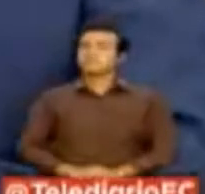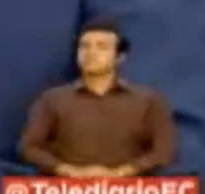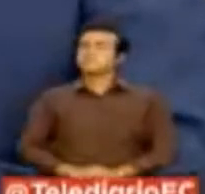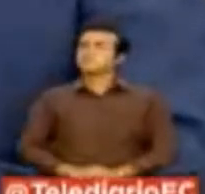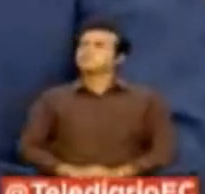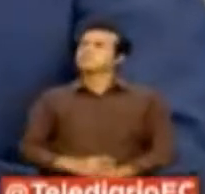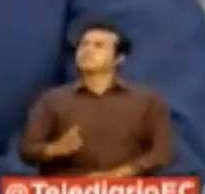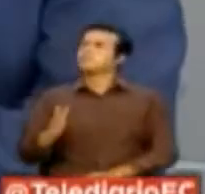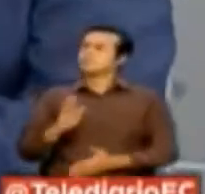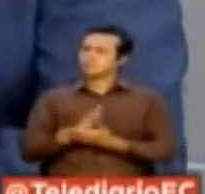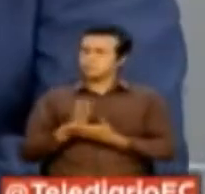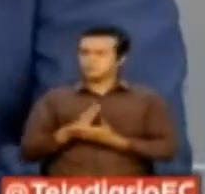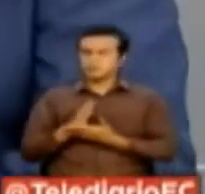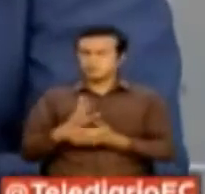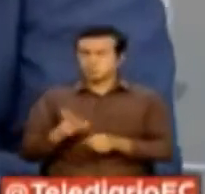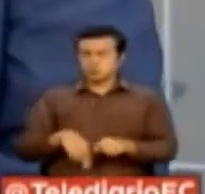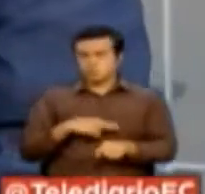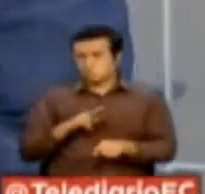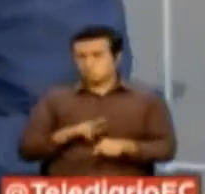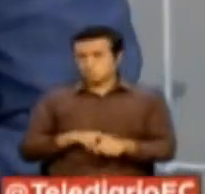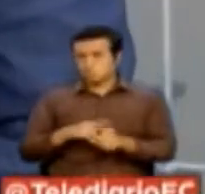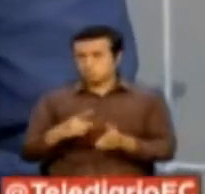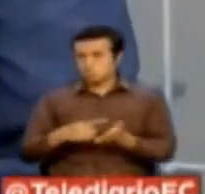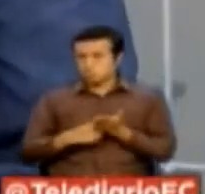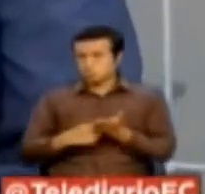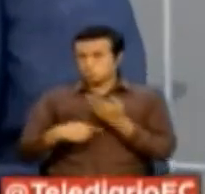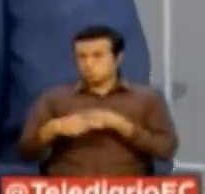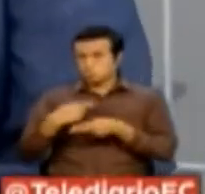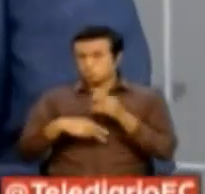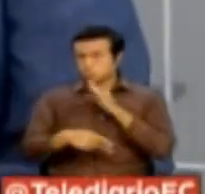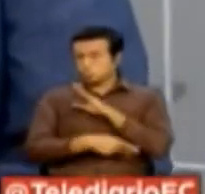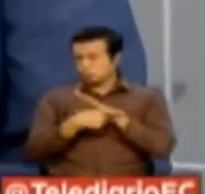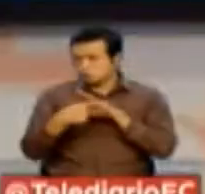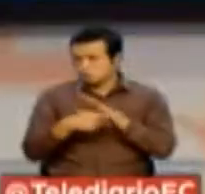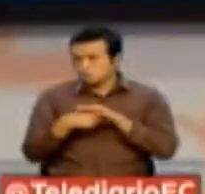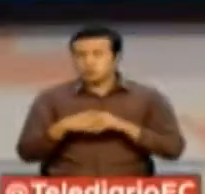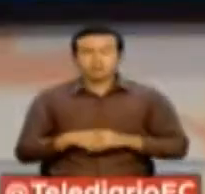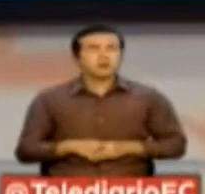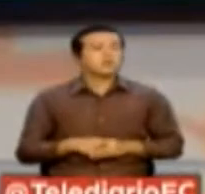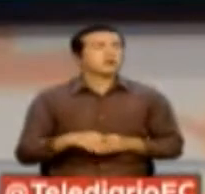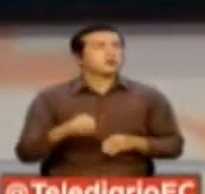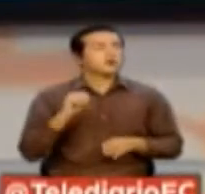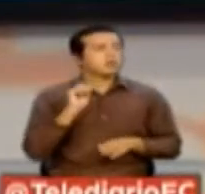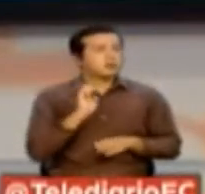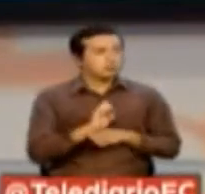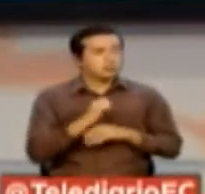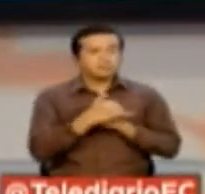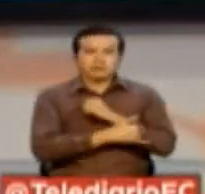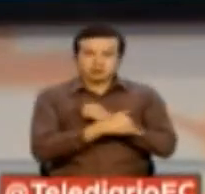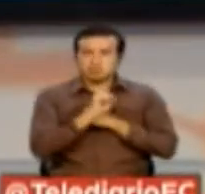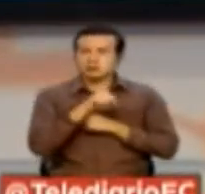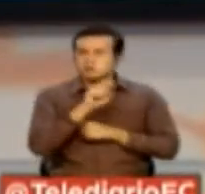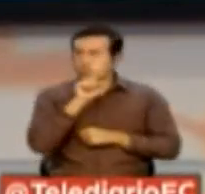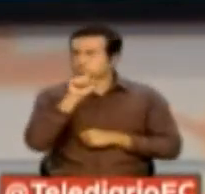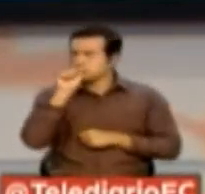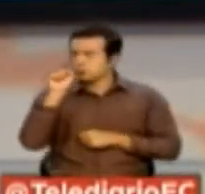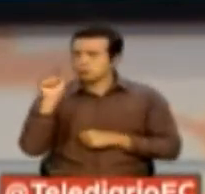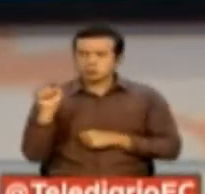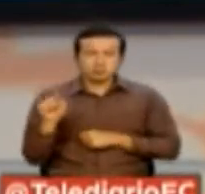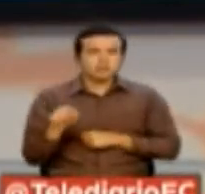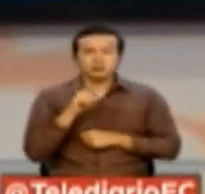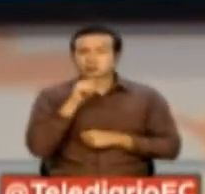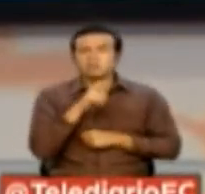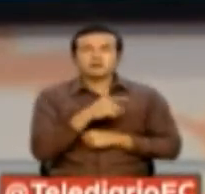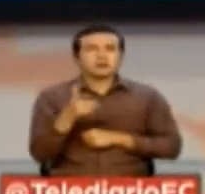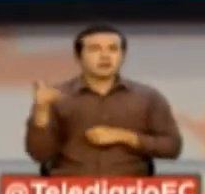de intermediarios es habitual en los negocios petroleros en ecuador en el ecuador y de otros países sí pero normalmente son